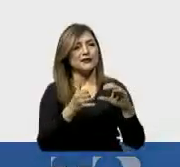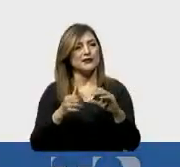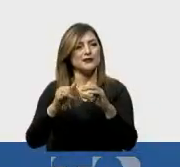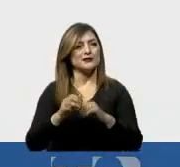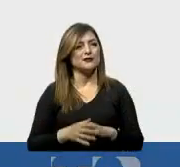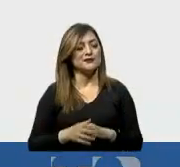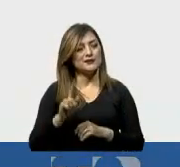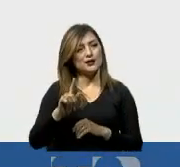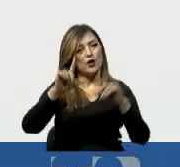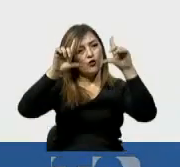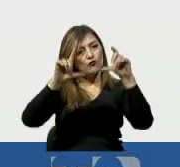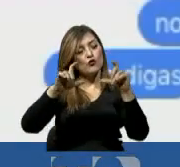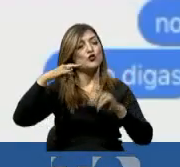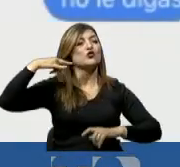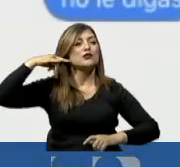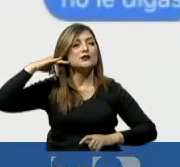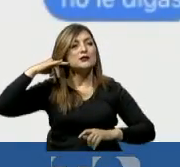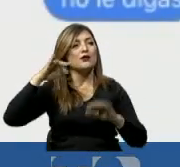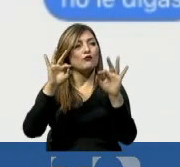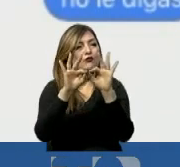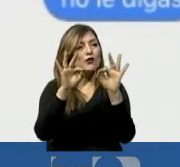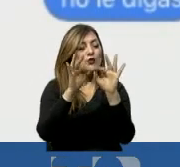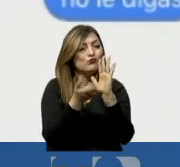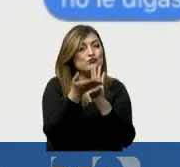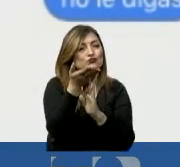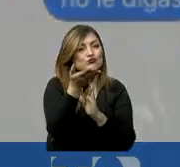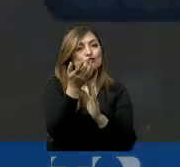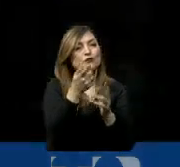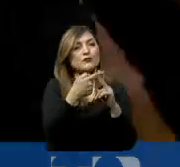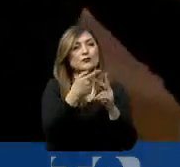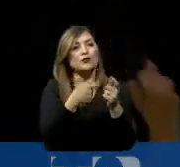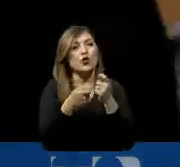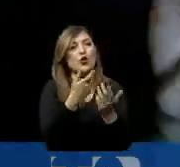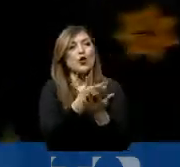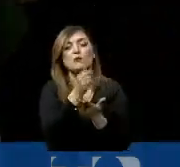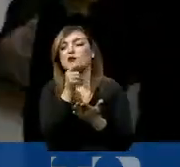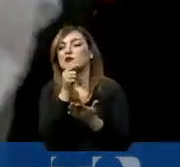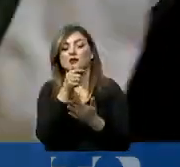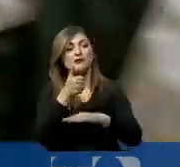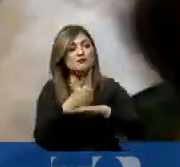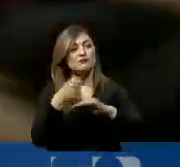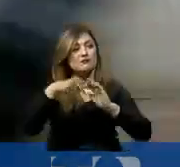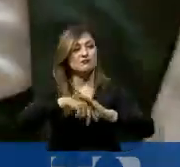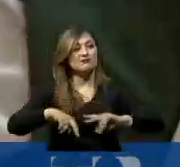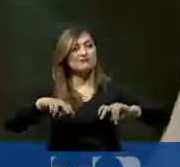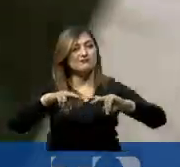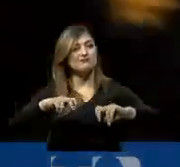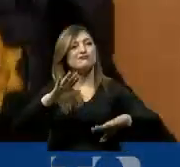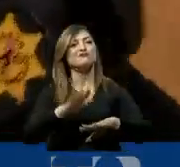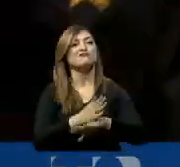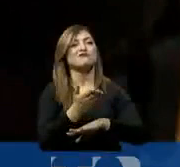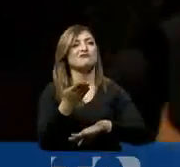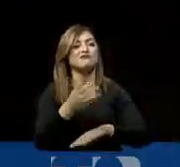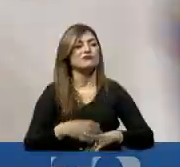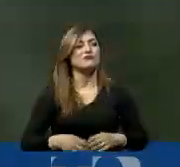Ellos habían subido la foto de las menores a través de Facebook para iniciar la venta. Aunque serán las autoridades competentes las que determinen el tipo